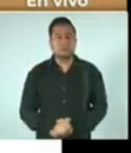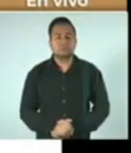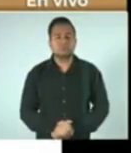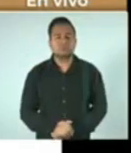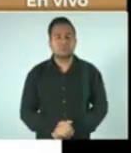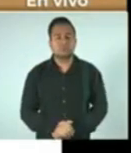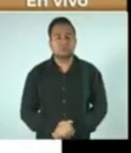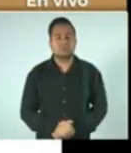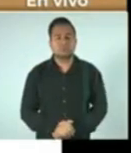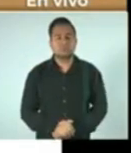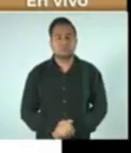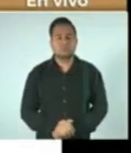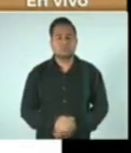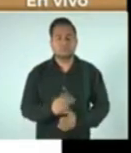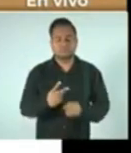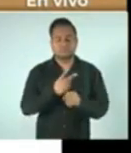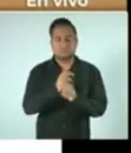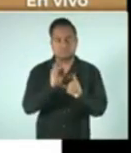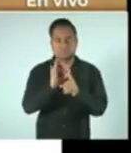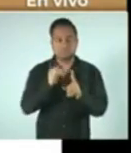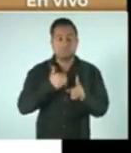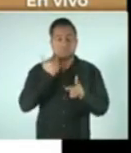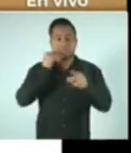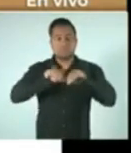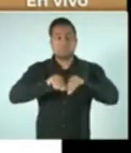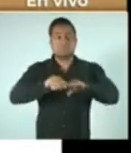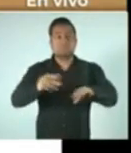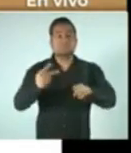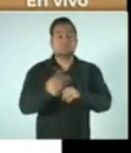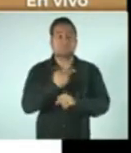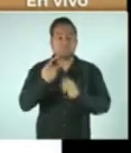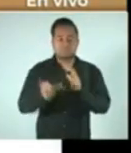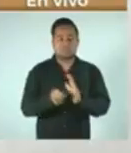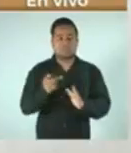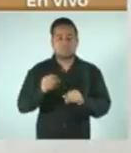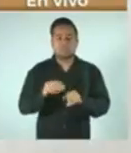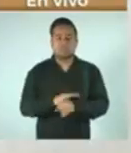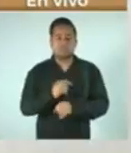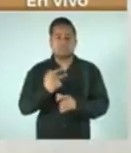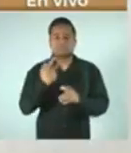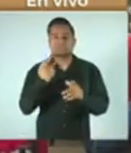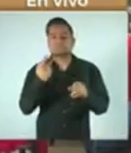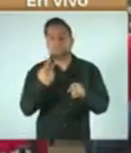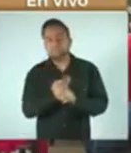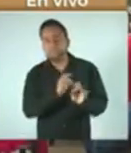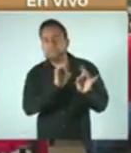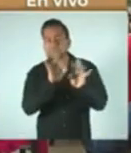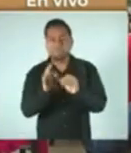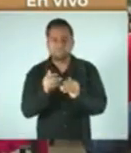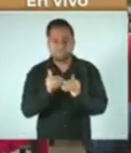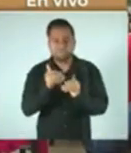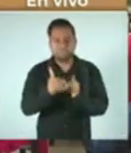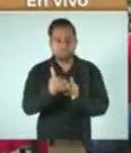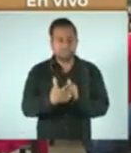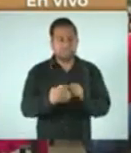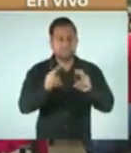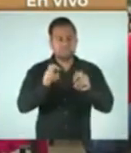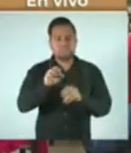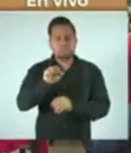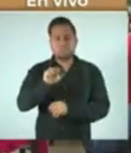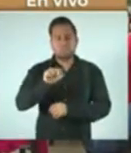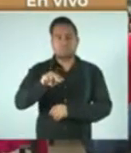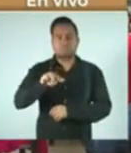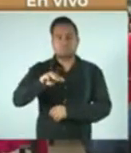Pues vamos al segundo punto. Quisiera informarles de nueva cuenta, porque hay acontecimientos que avanzan. El tema de San Miguel el